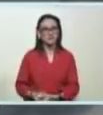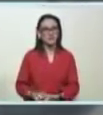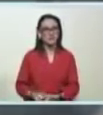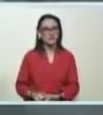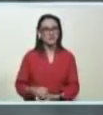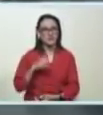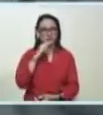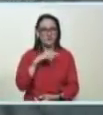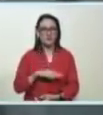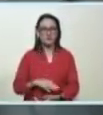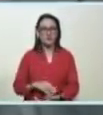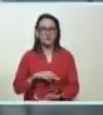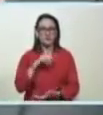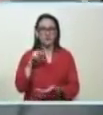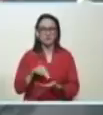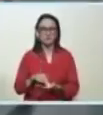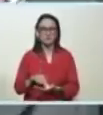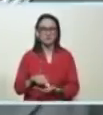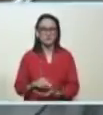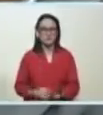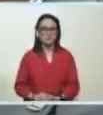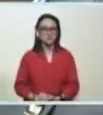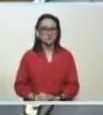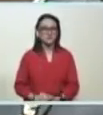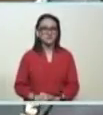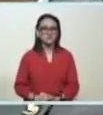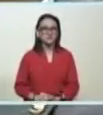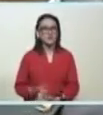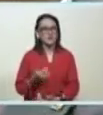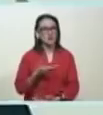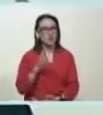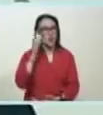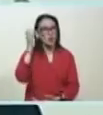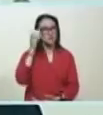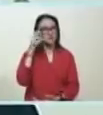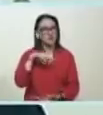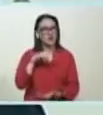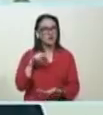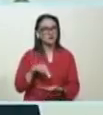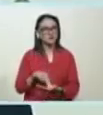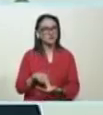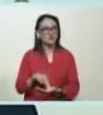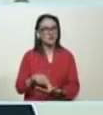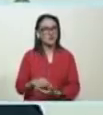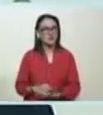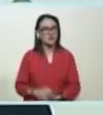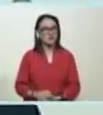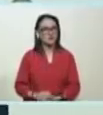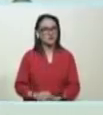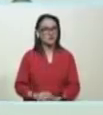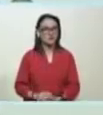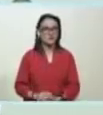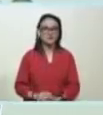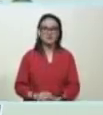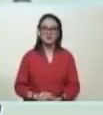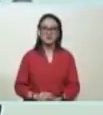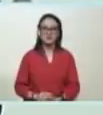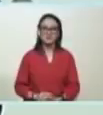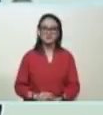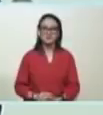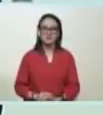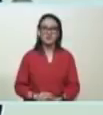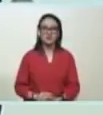histórico nacional, porque con conciencia nacional, un pueblo bien informado,